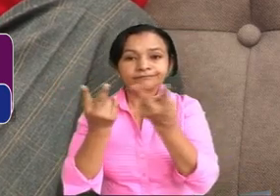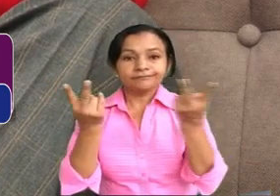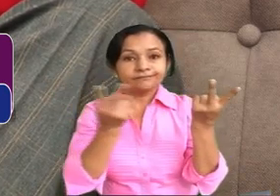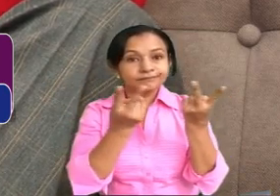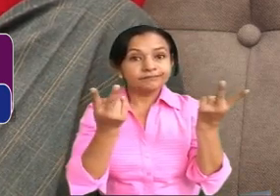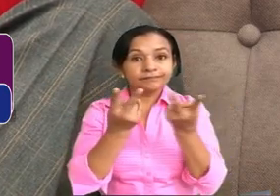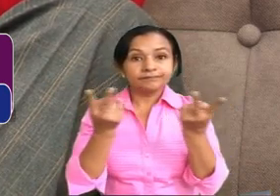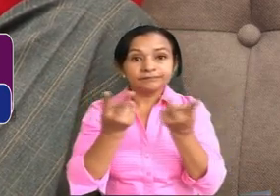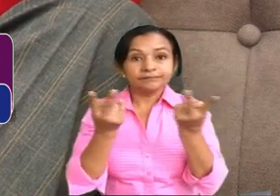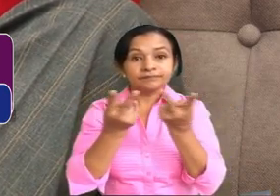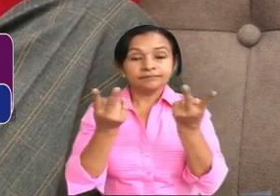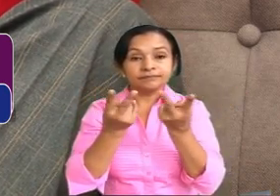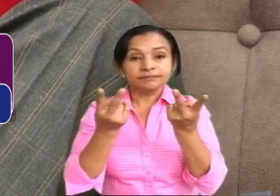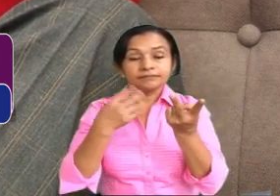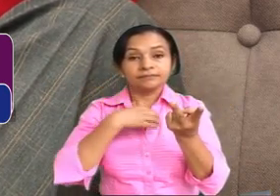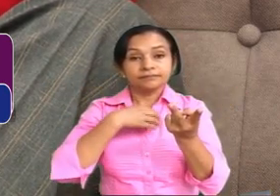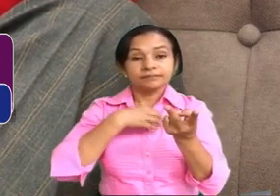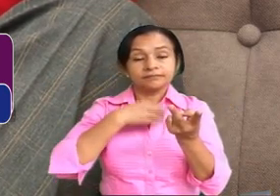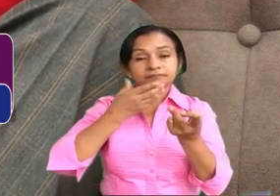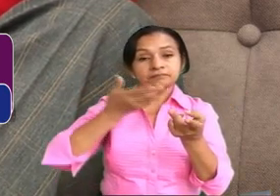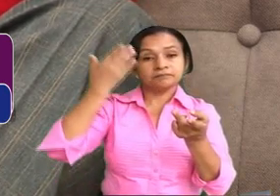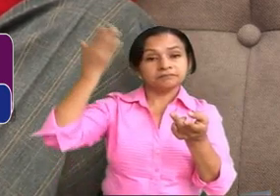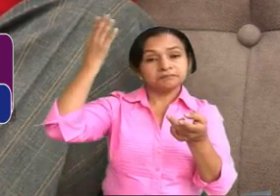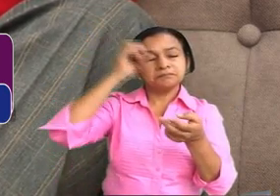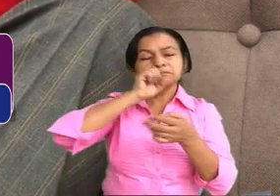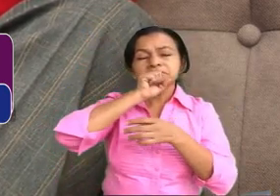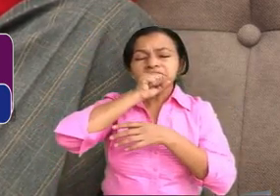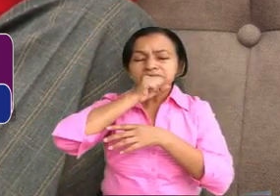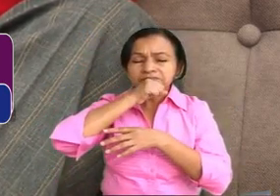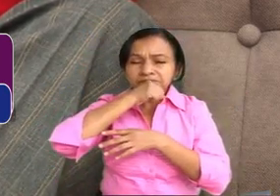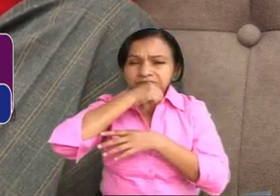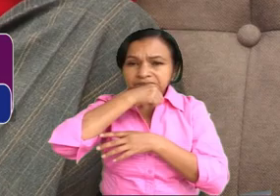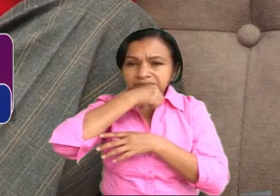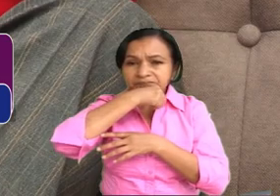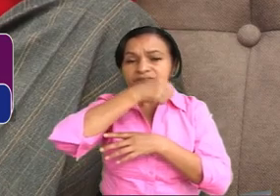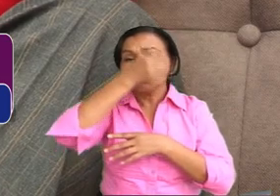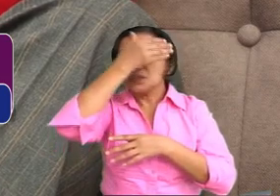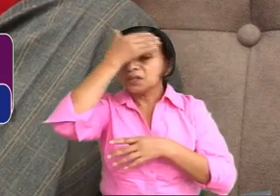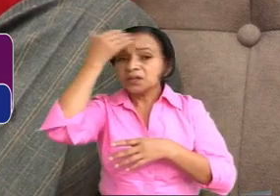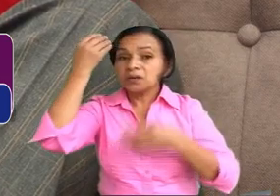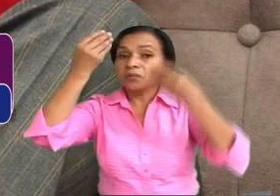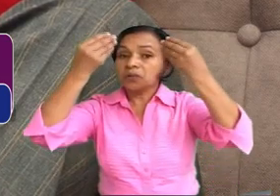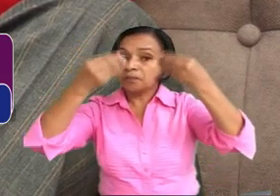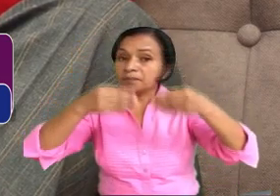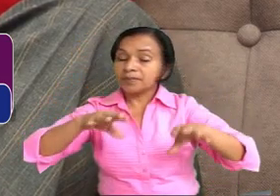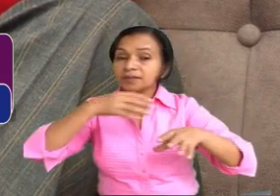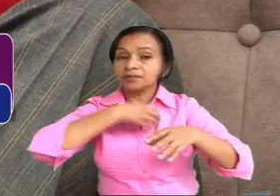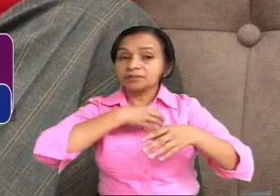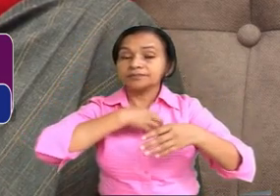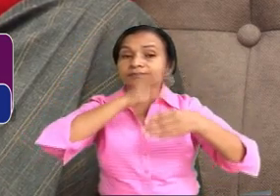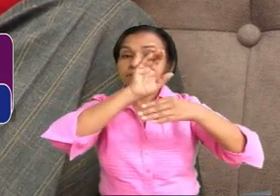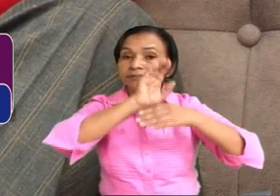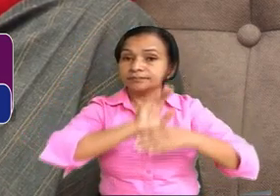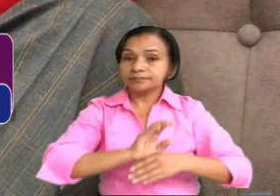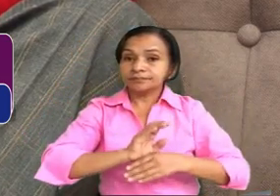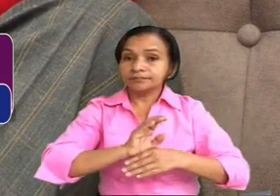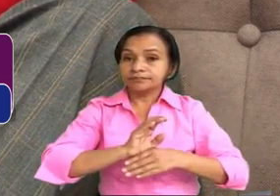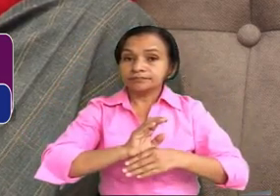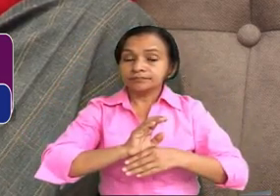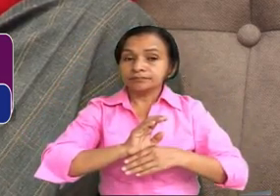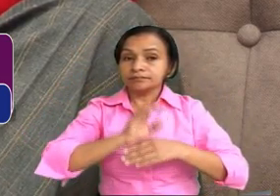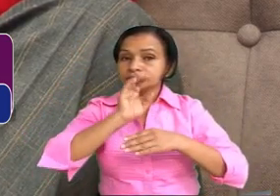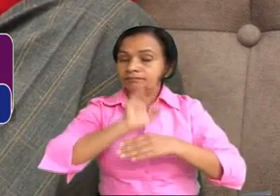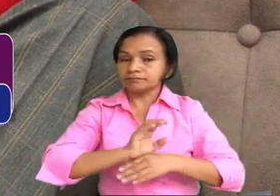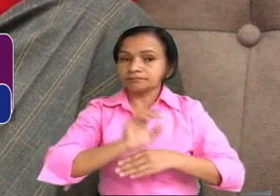Eso viene de nuestros ancestros. Nosotros hemos perdido nuestras identidades en parte, pero no nuestras